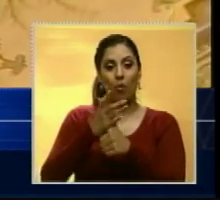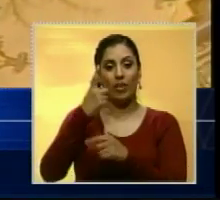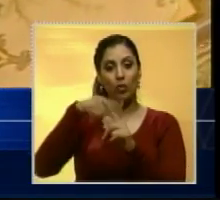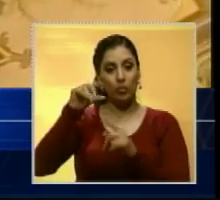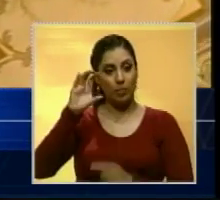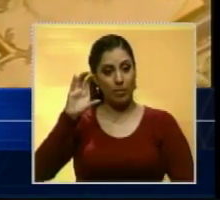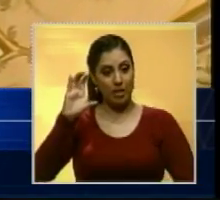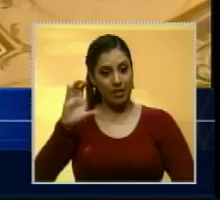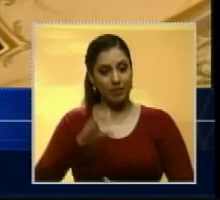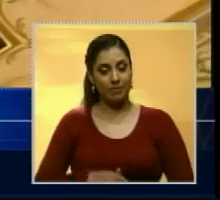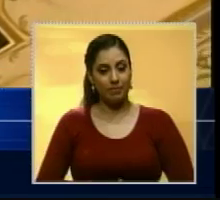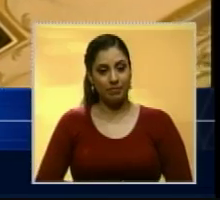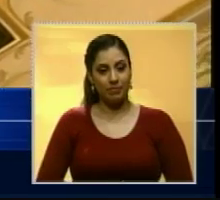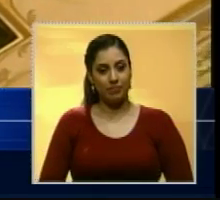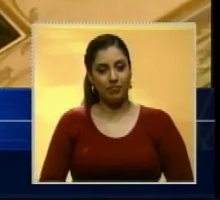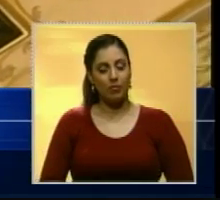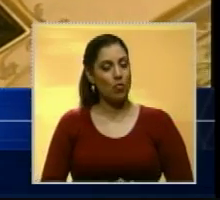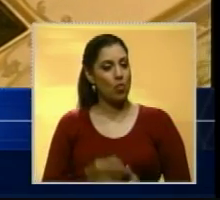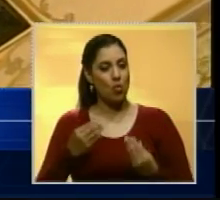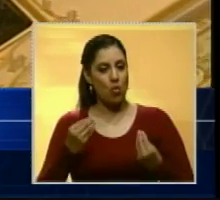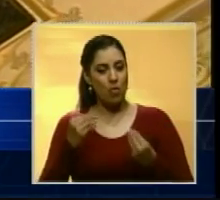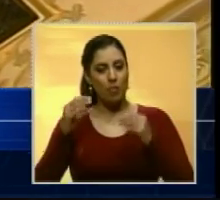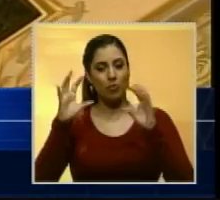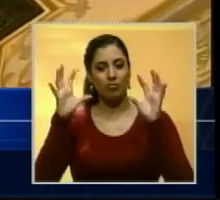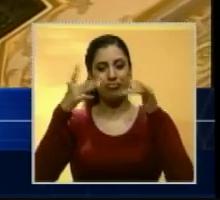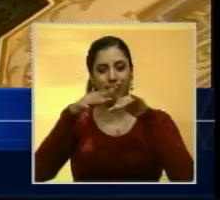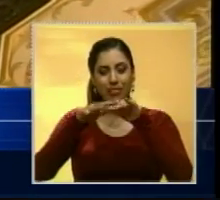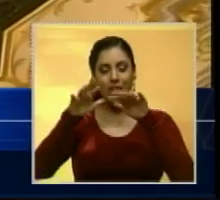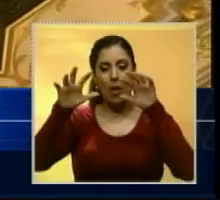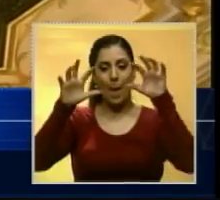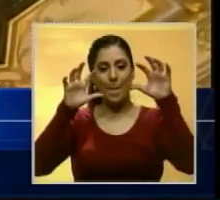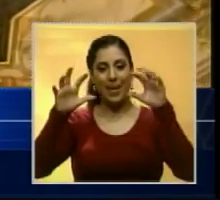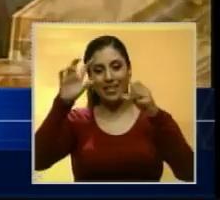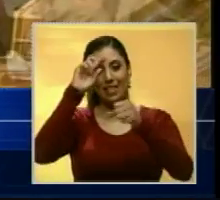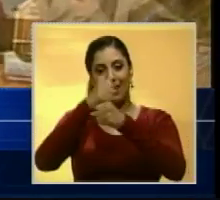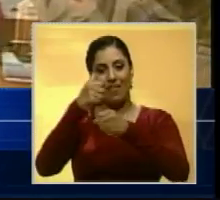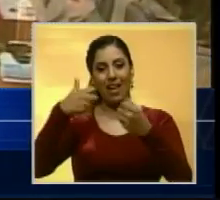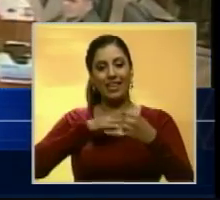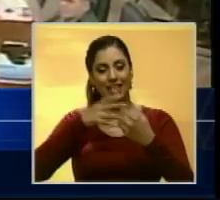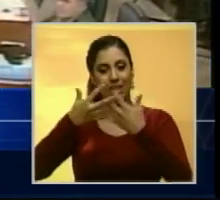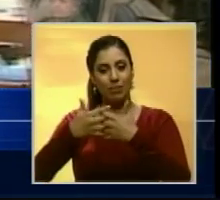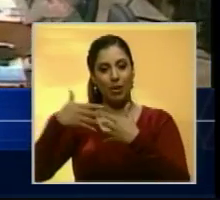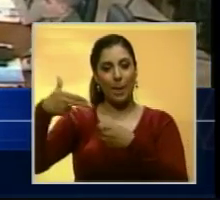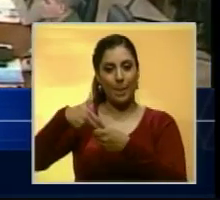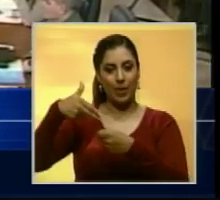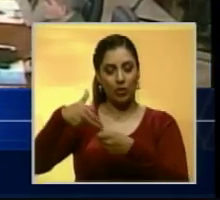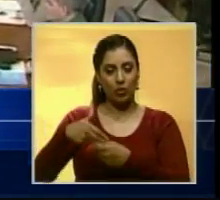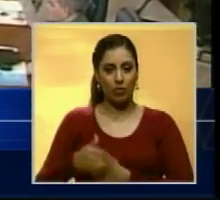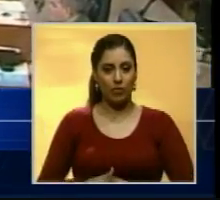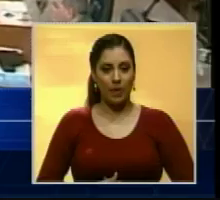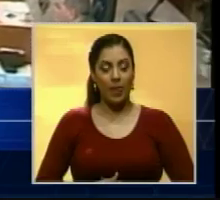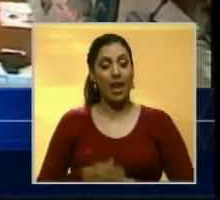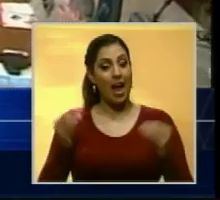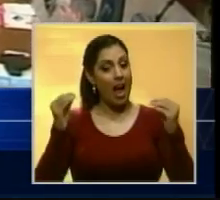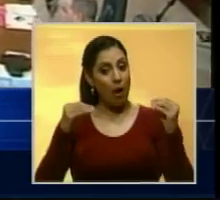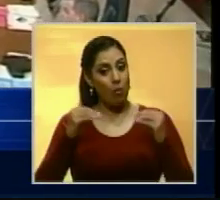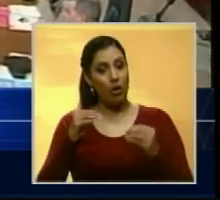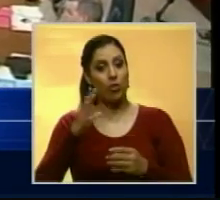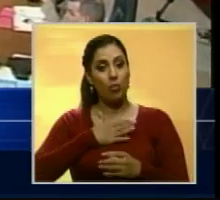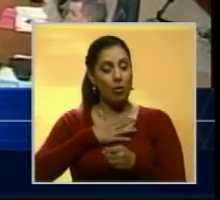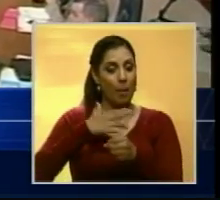Argelia con los países productores de petróleo de la OPEP. El acuerdo de la